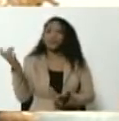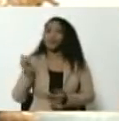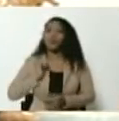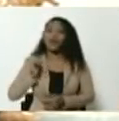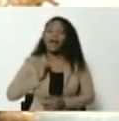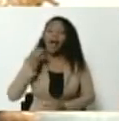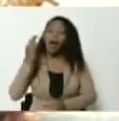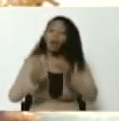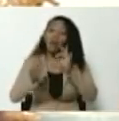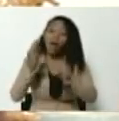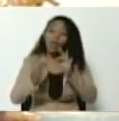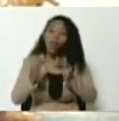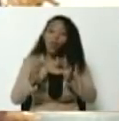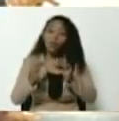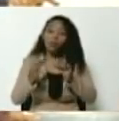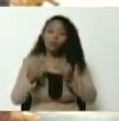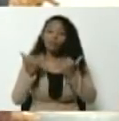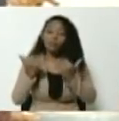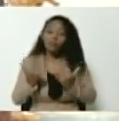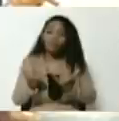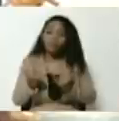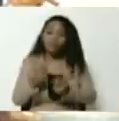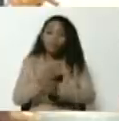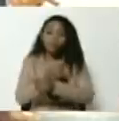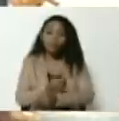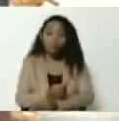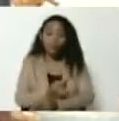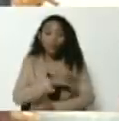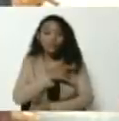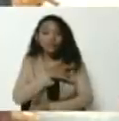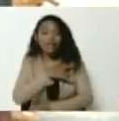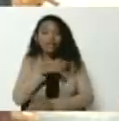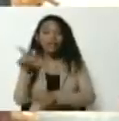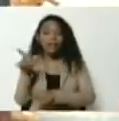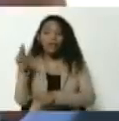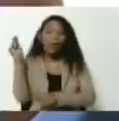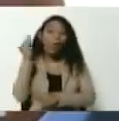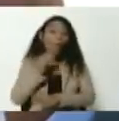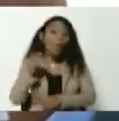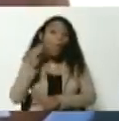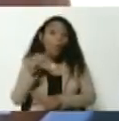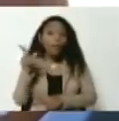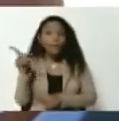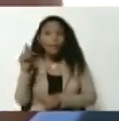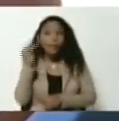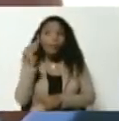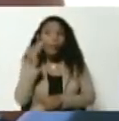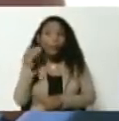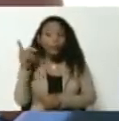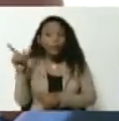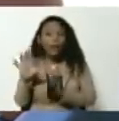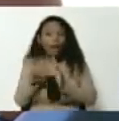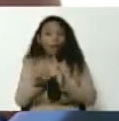abogado recién graduado de la Universidad Católica, de donde es este bobo, supuesto bobo, ladrón,